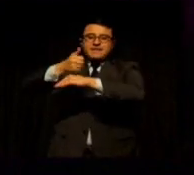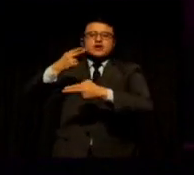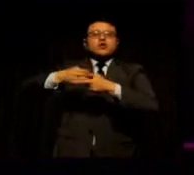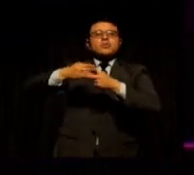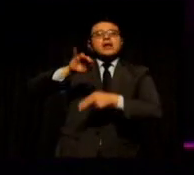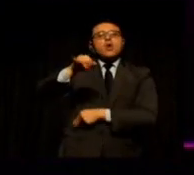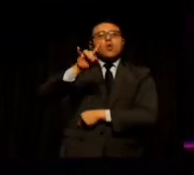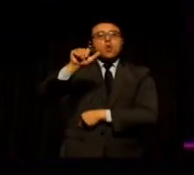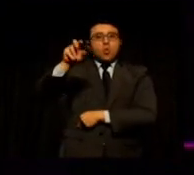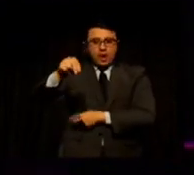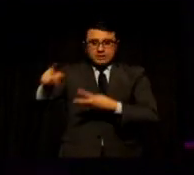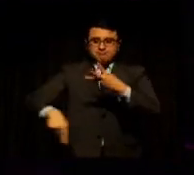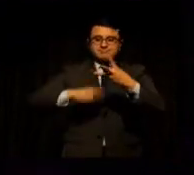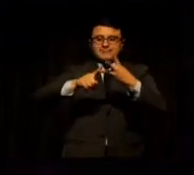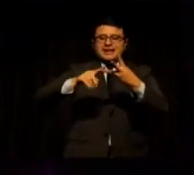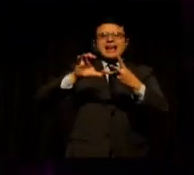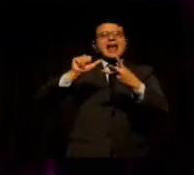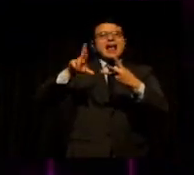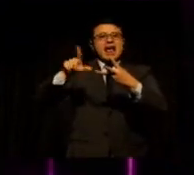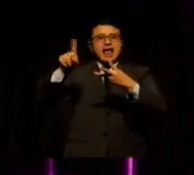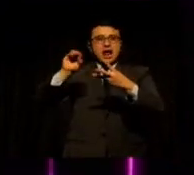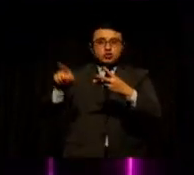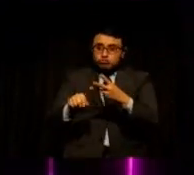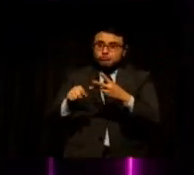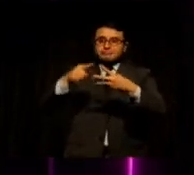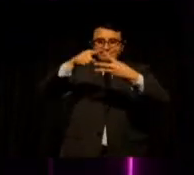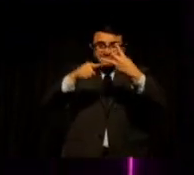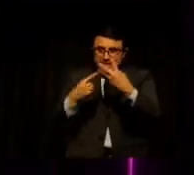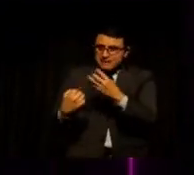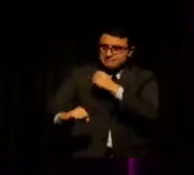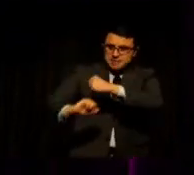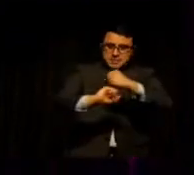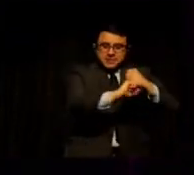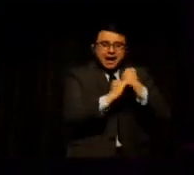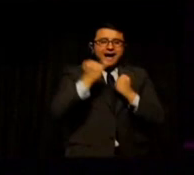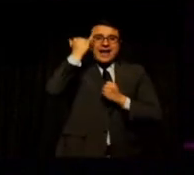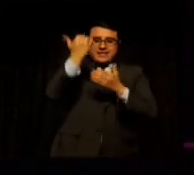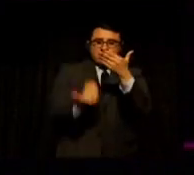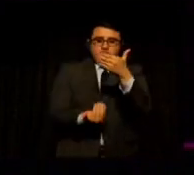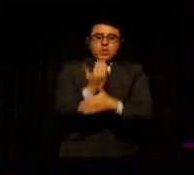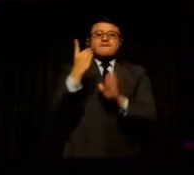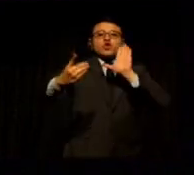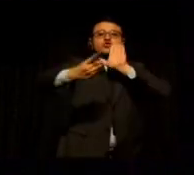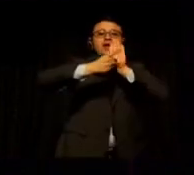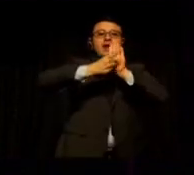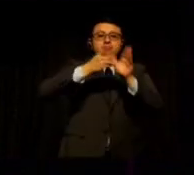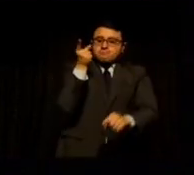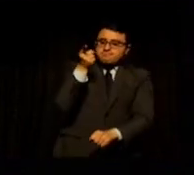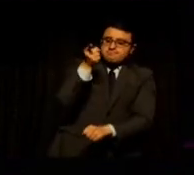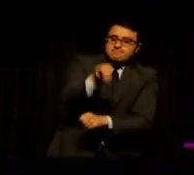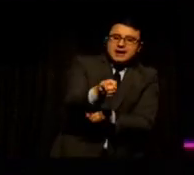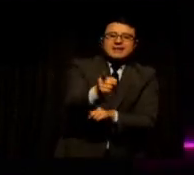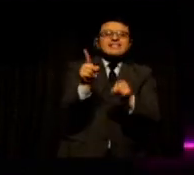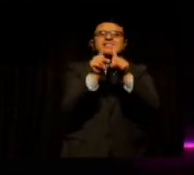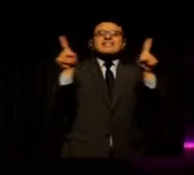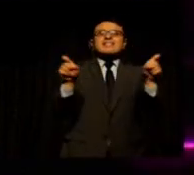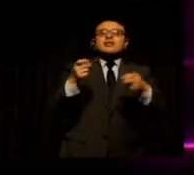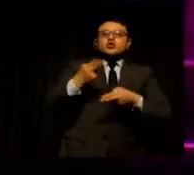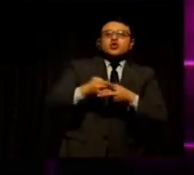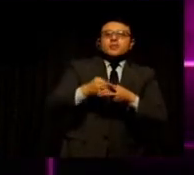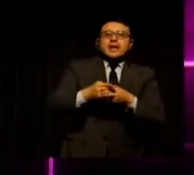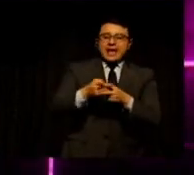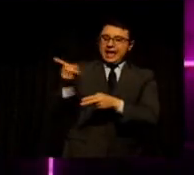poner en marcha ya más de cinco o seis decretos que le dan espacio a lo que ustedes llaman el sandbox